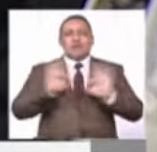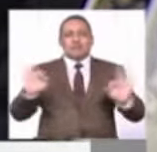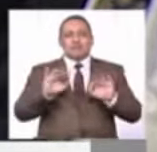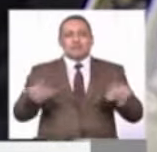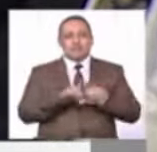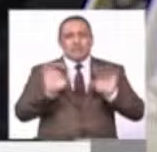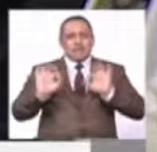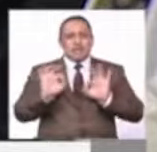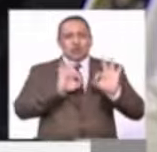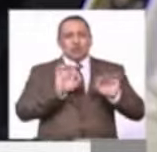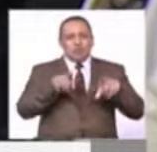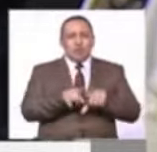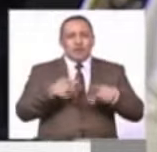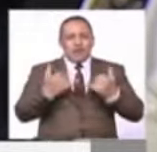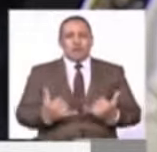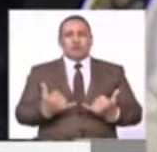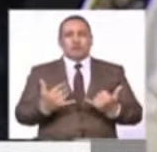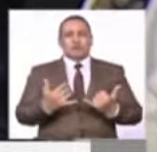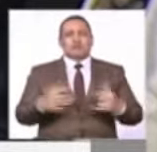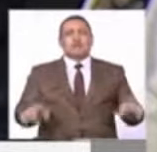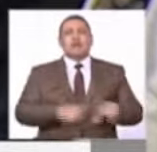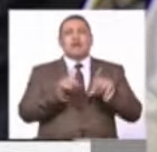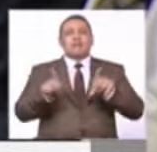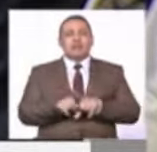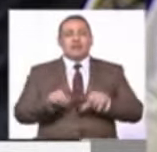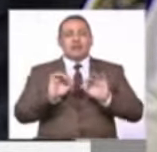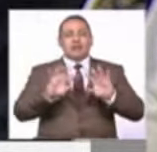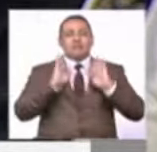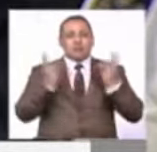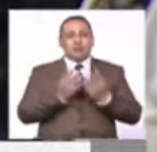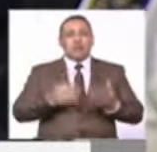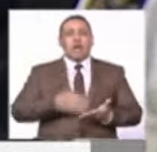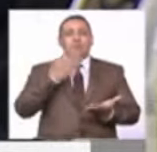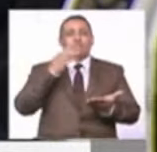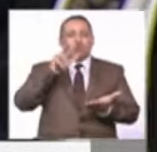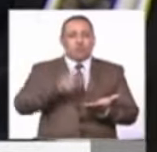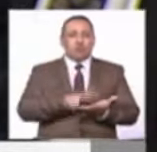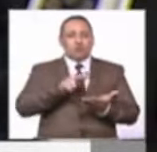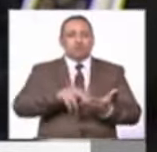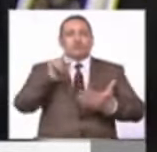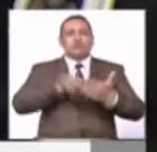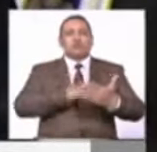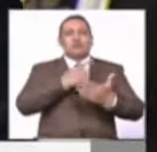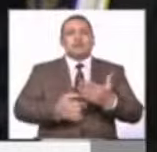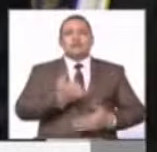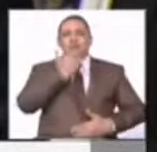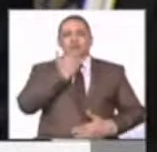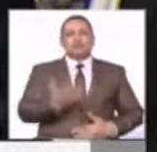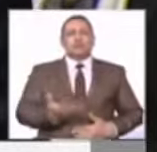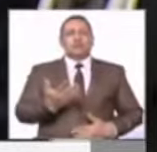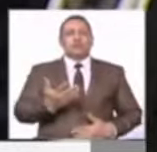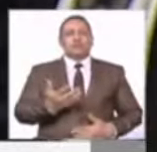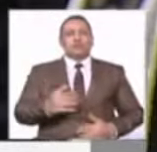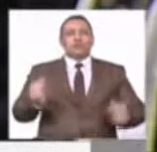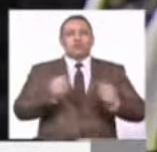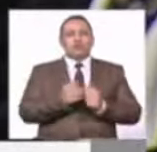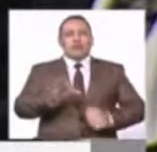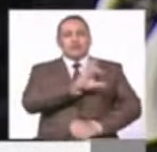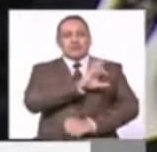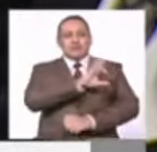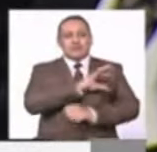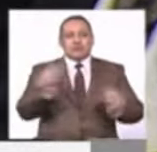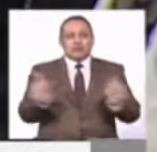Exactamente igual que ahora y el pleno aprobó su inhabilitación Y qué pasó una fiscal